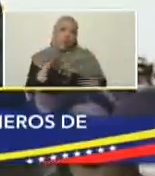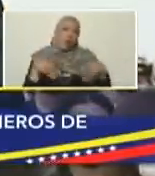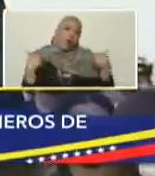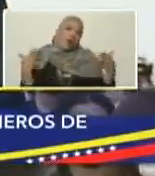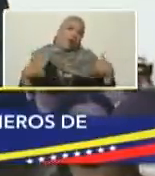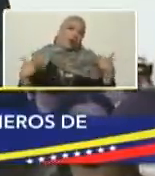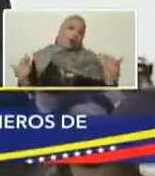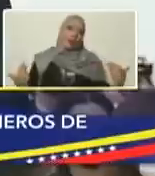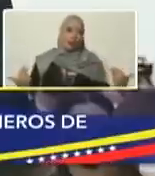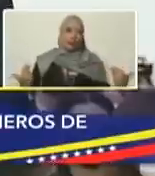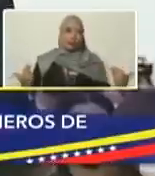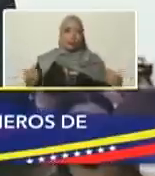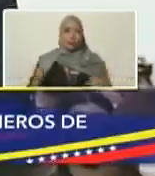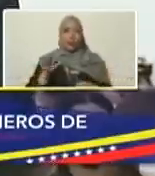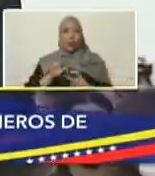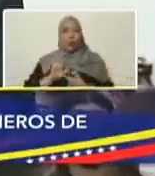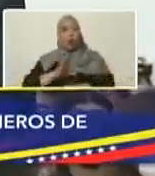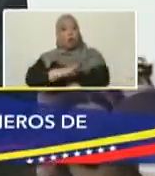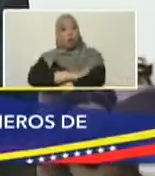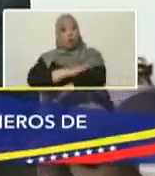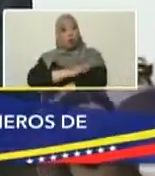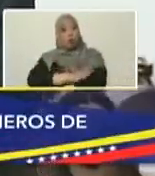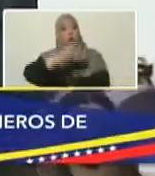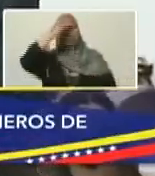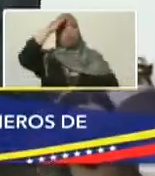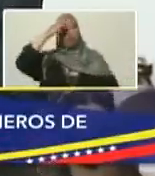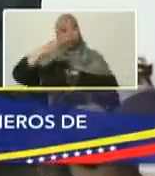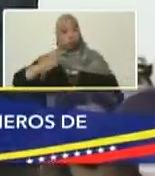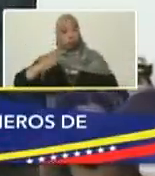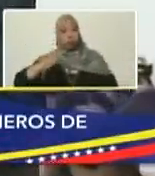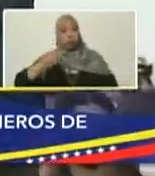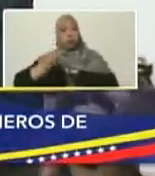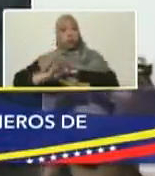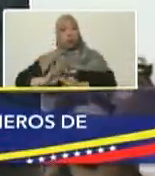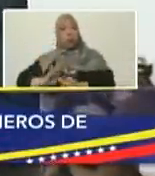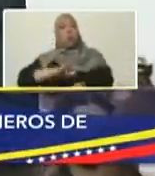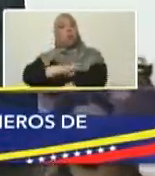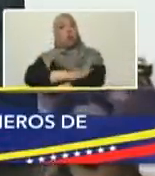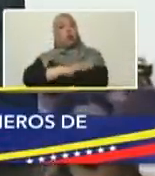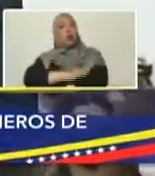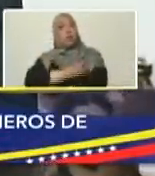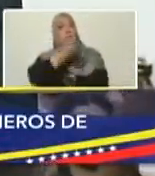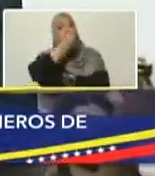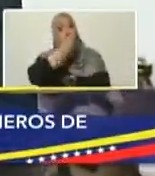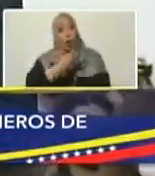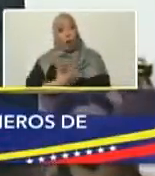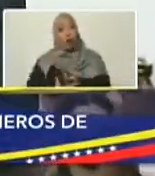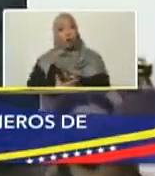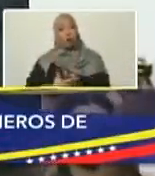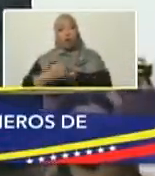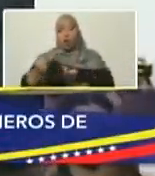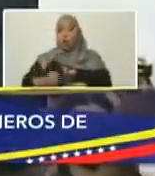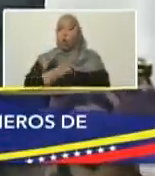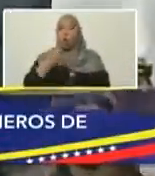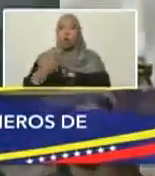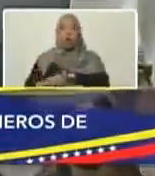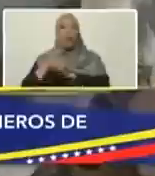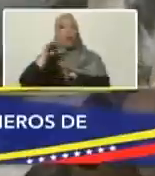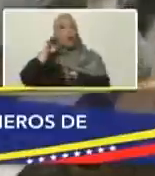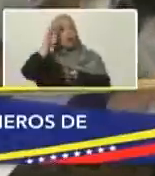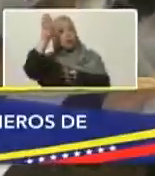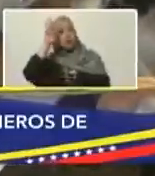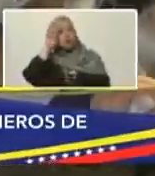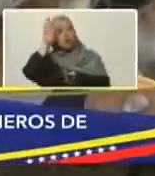todo su carácter marcial, que denota su moral, su compromiso con el futuro de la patria.